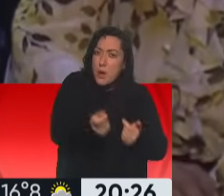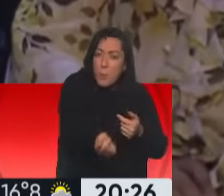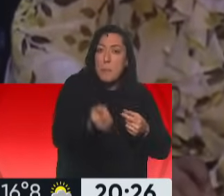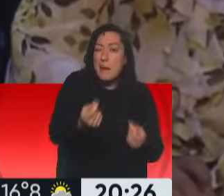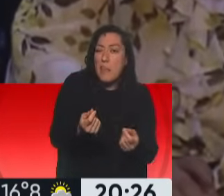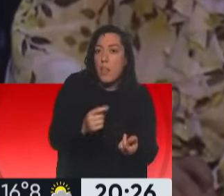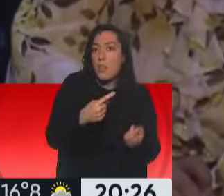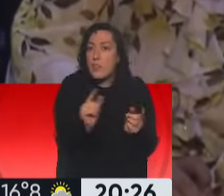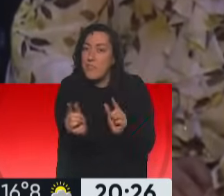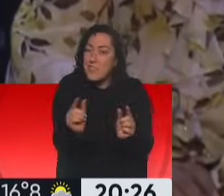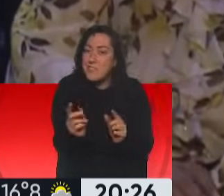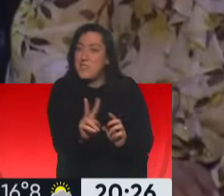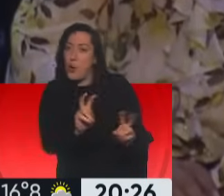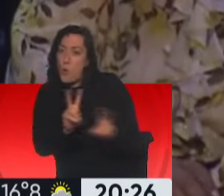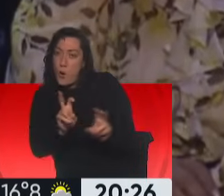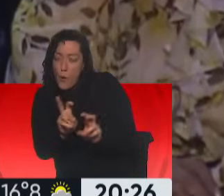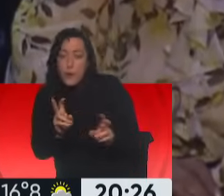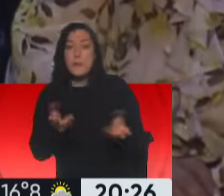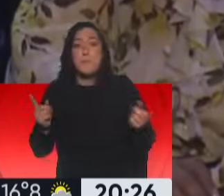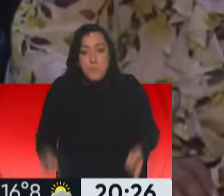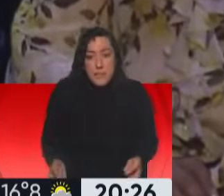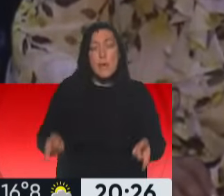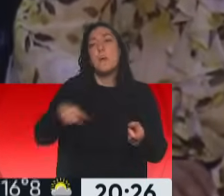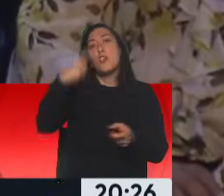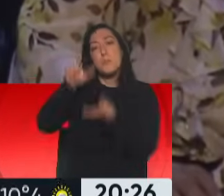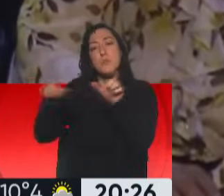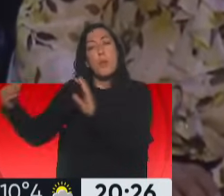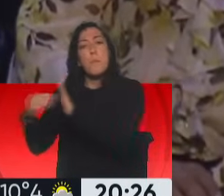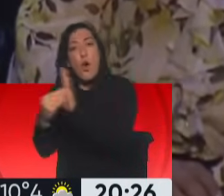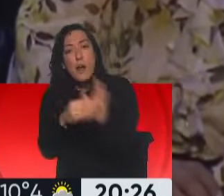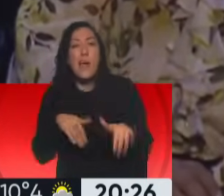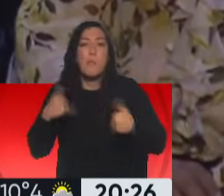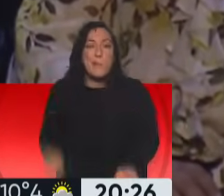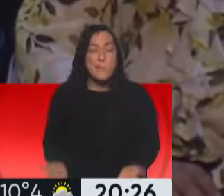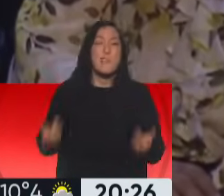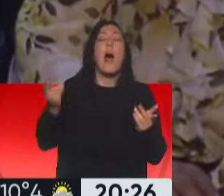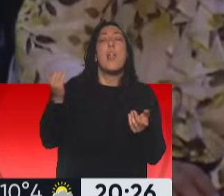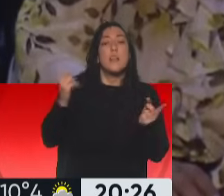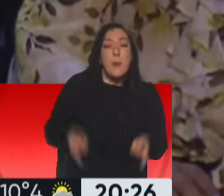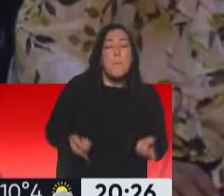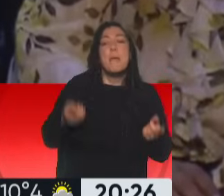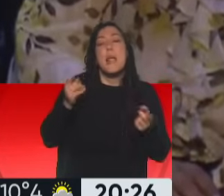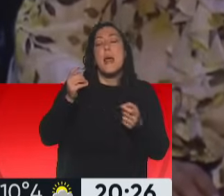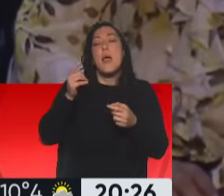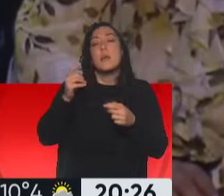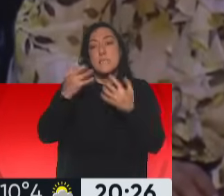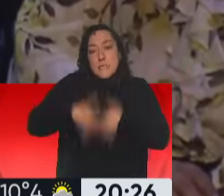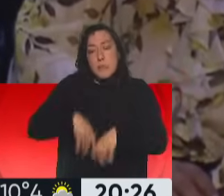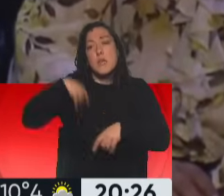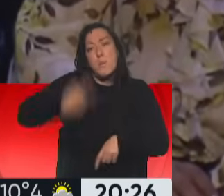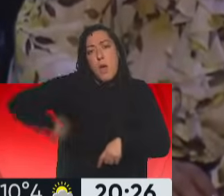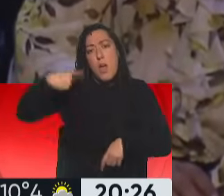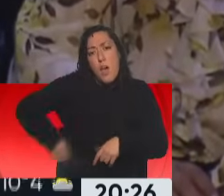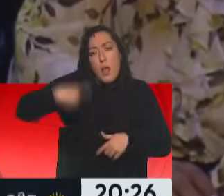el vuelto. Abusaban de los fondos fiduciarios a su antojo. Aumentaron la planta permanente